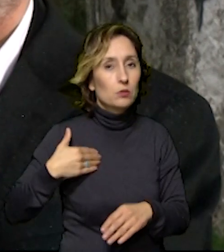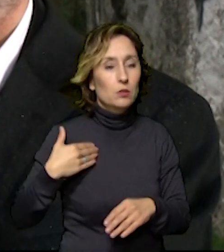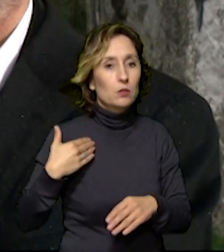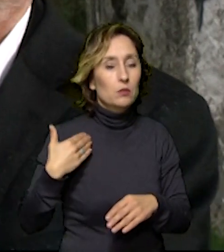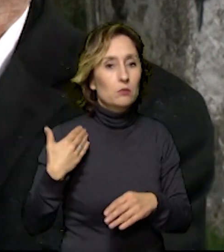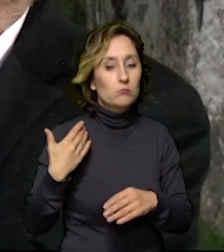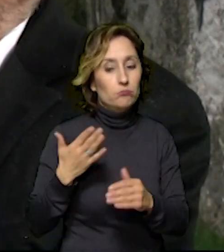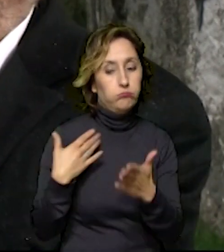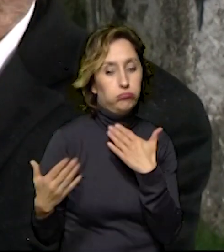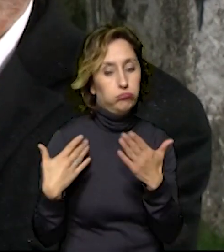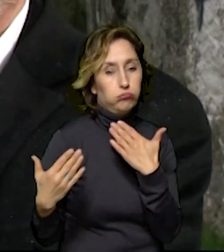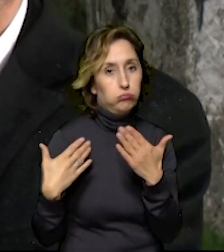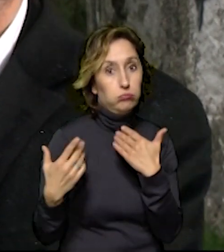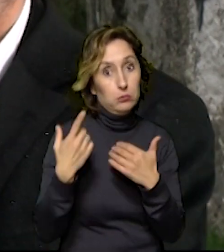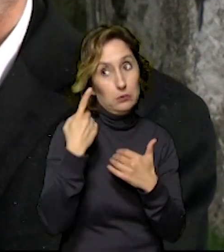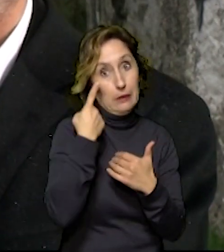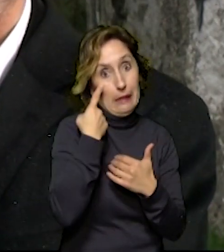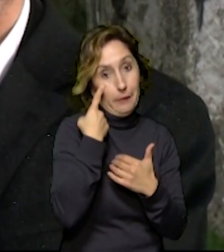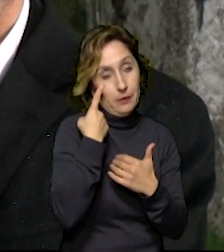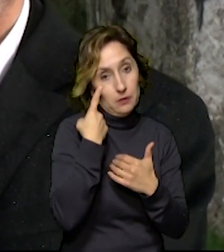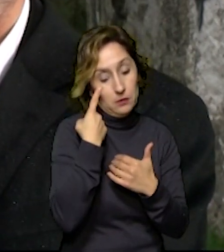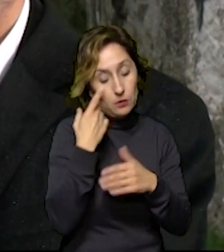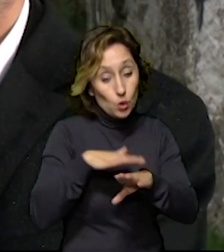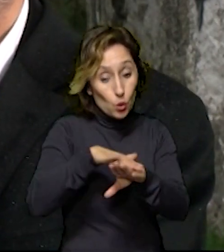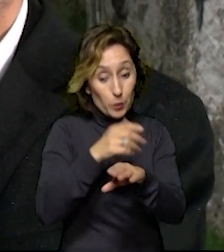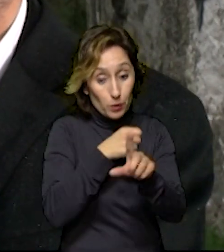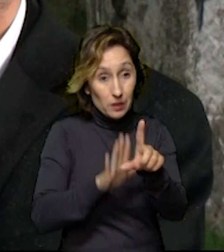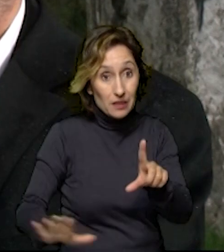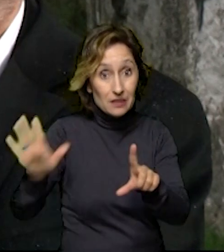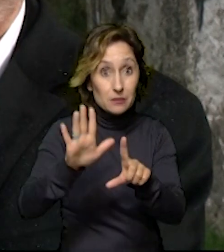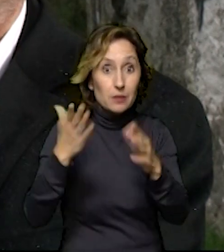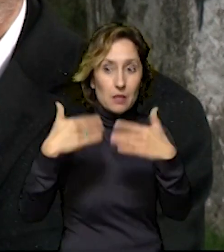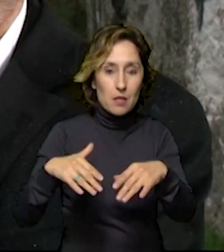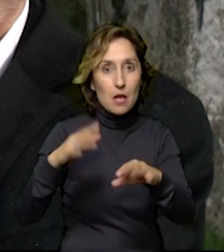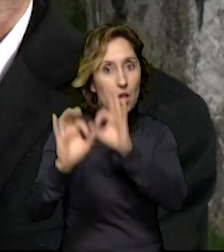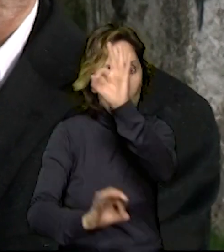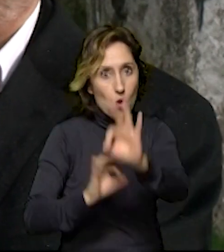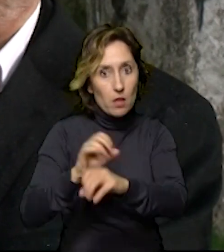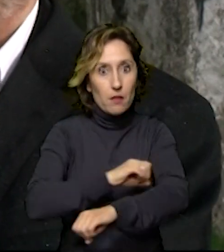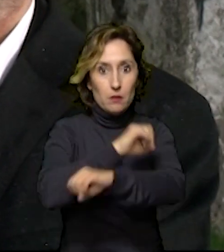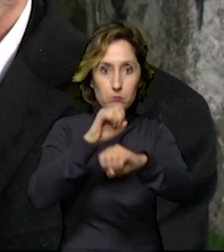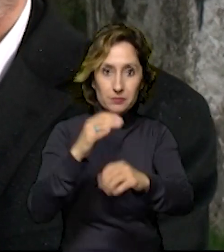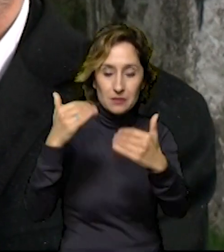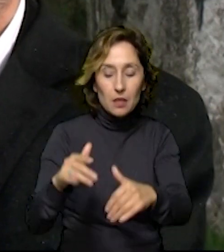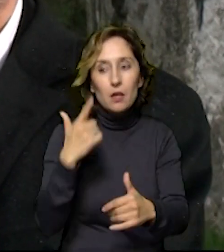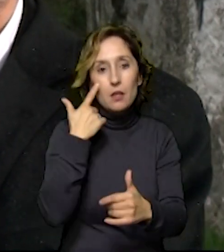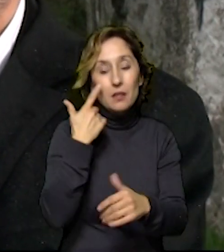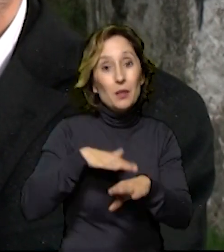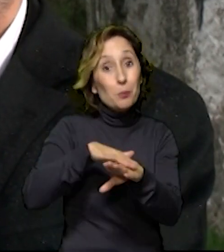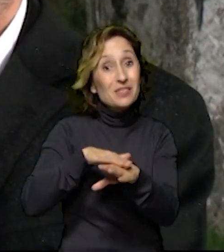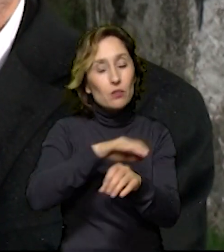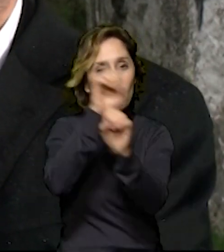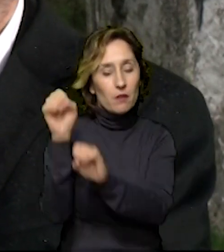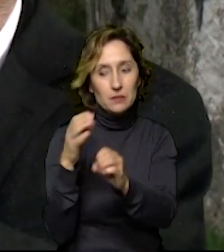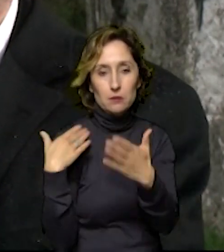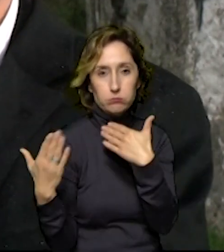conversaciones y espero que ahora que el Gobierno de España se está constituyendo, lo podemos hacer pronto, unas conversaciones con el Ministerio de